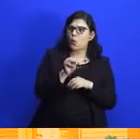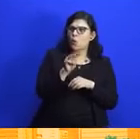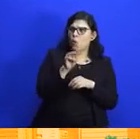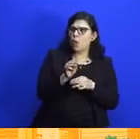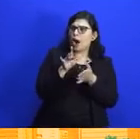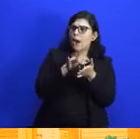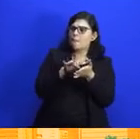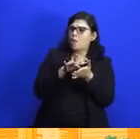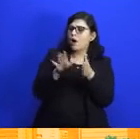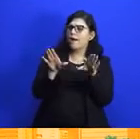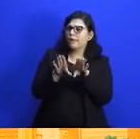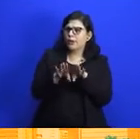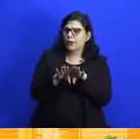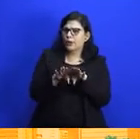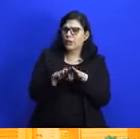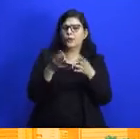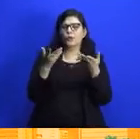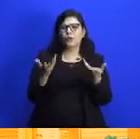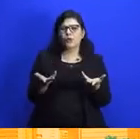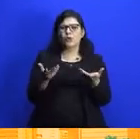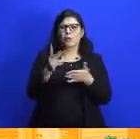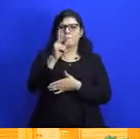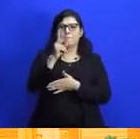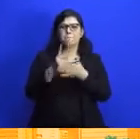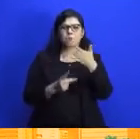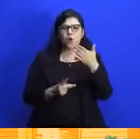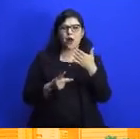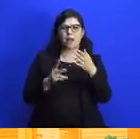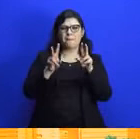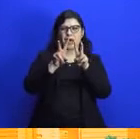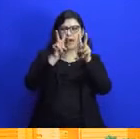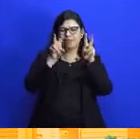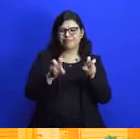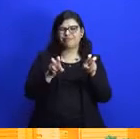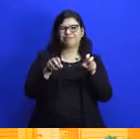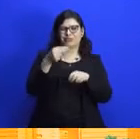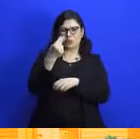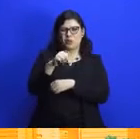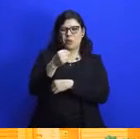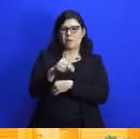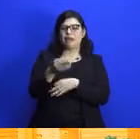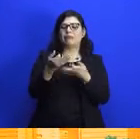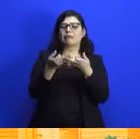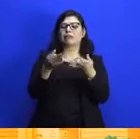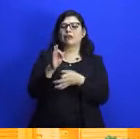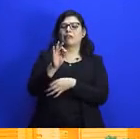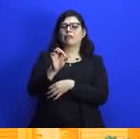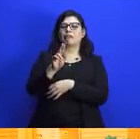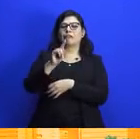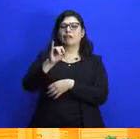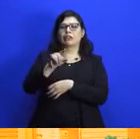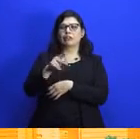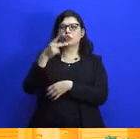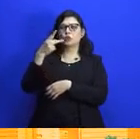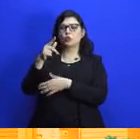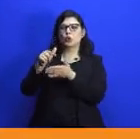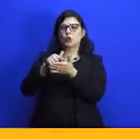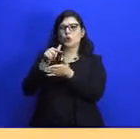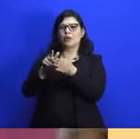que recibió? ¿Qué significa el programa Tierra Fértil para usted y para los pobladores en la zona de Las